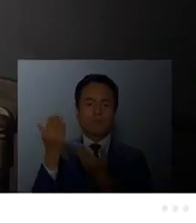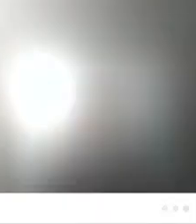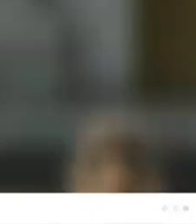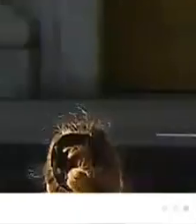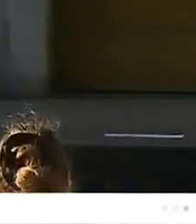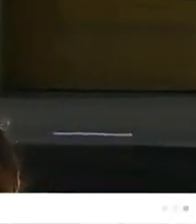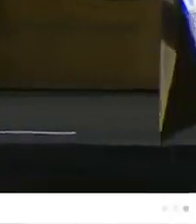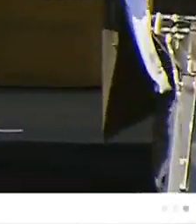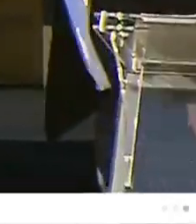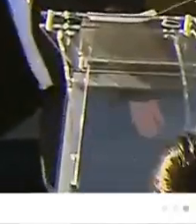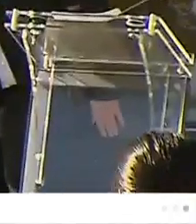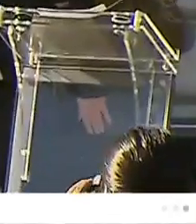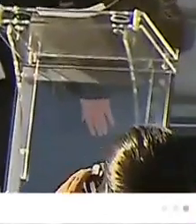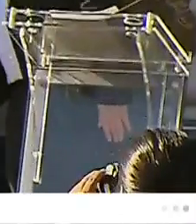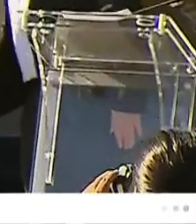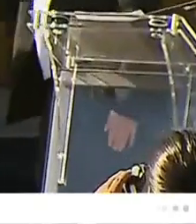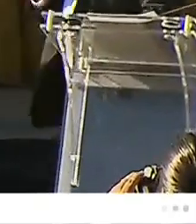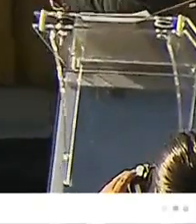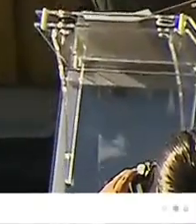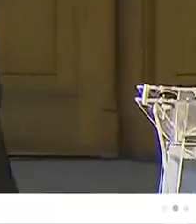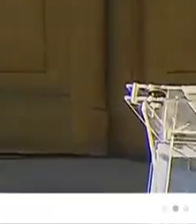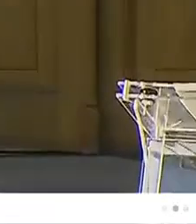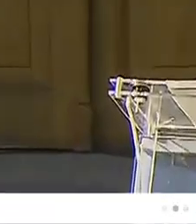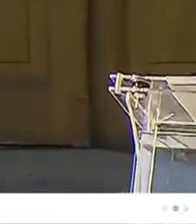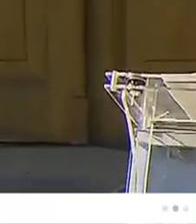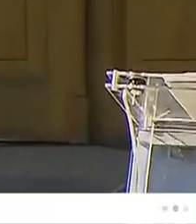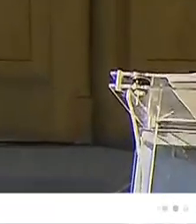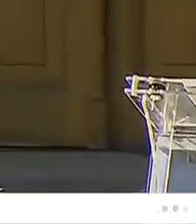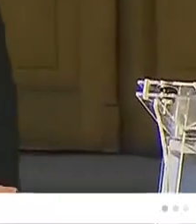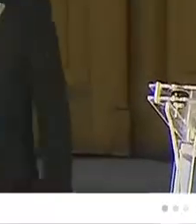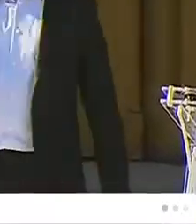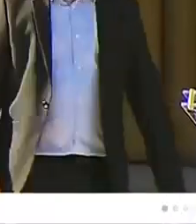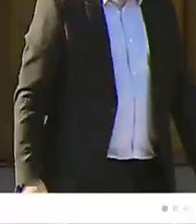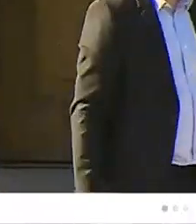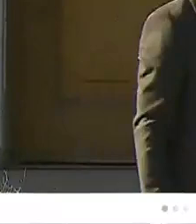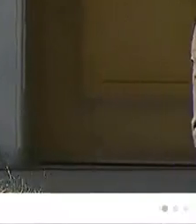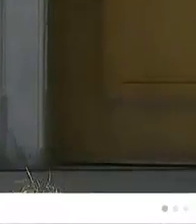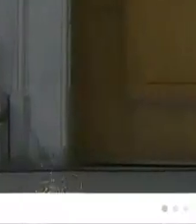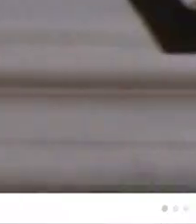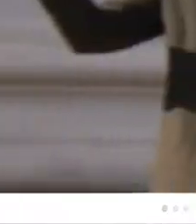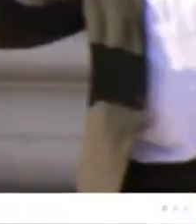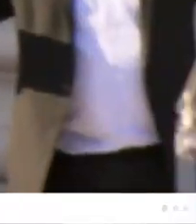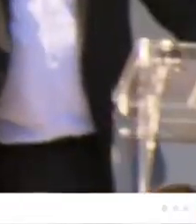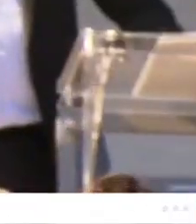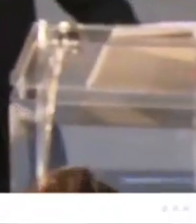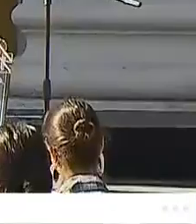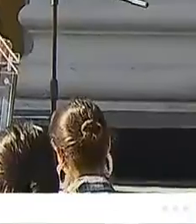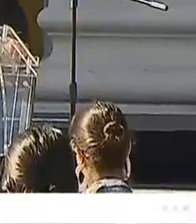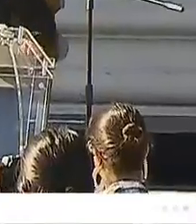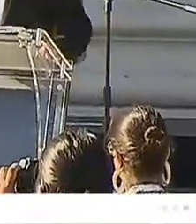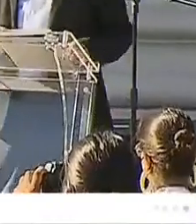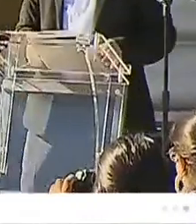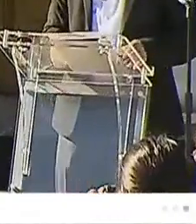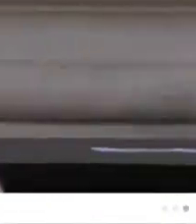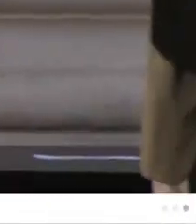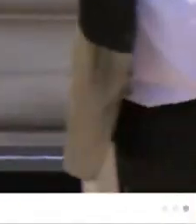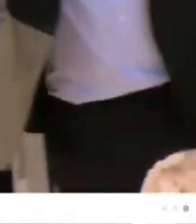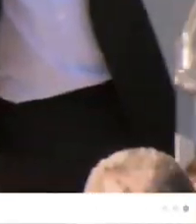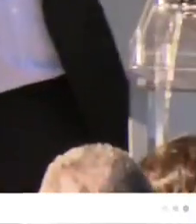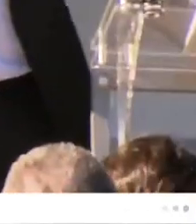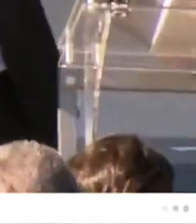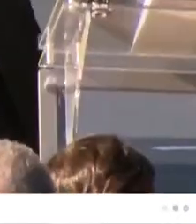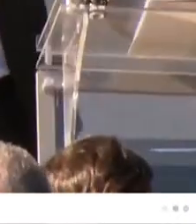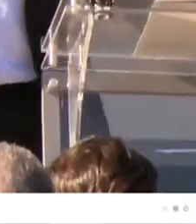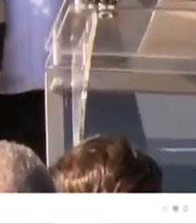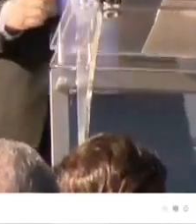Le doy la bienvenida a otra compañera. 14 veces durante la presentación de su gabinete, Gabriel Boric le dio la bienvenida a mujeres. Una nominación que